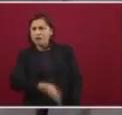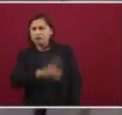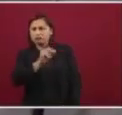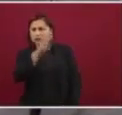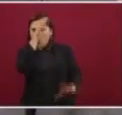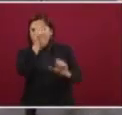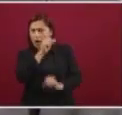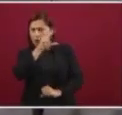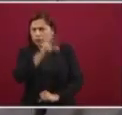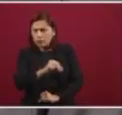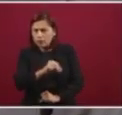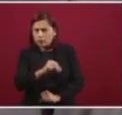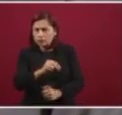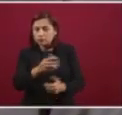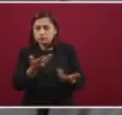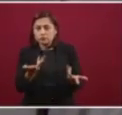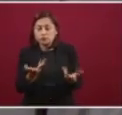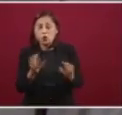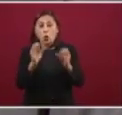si ve que